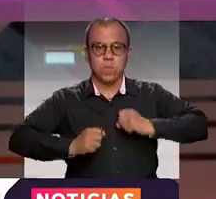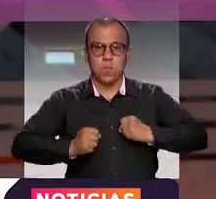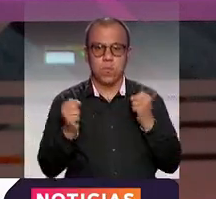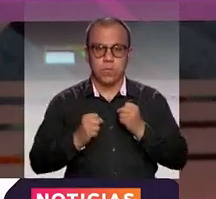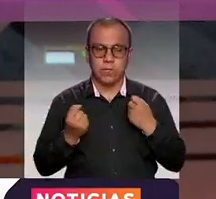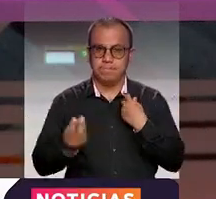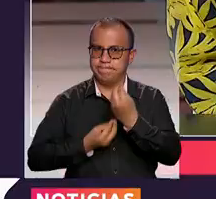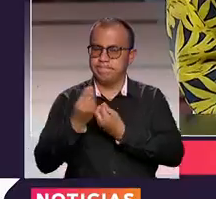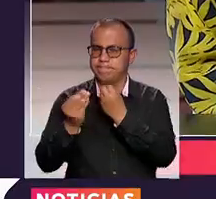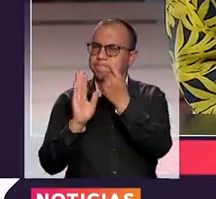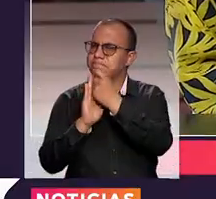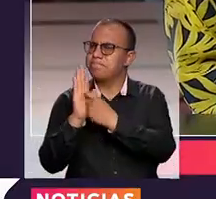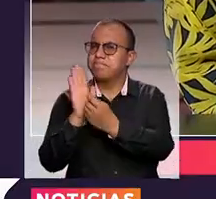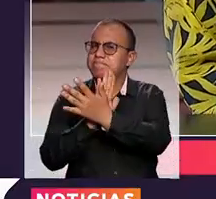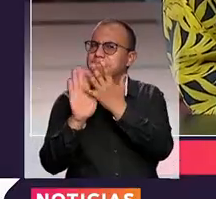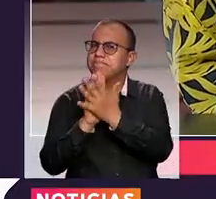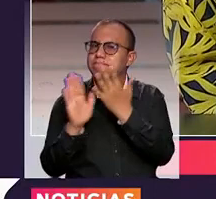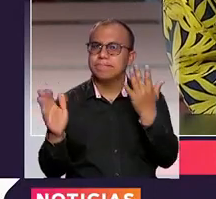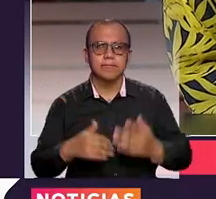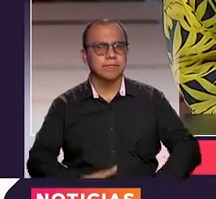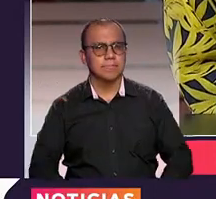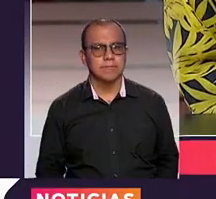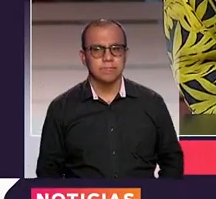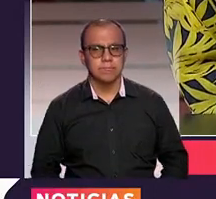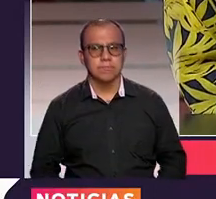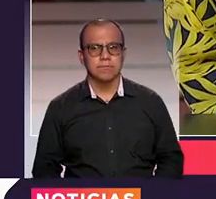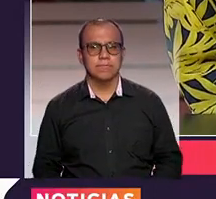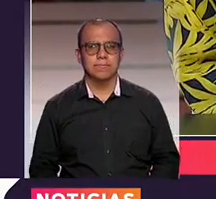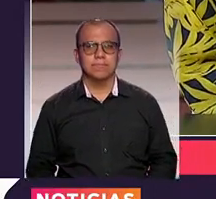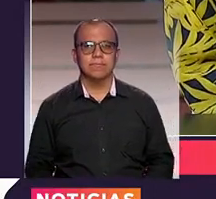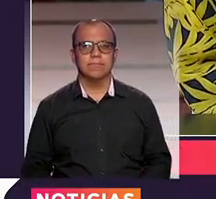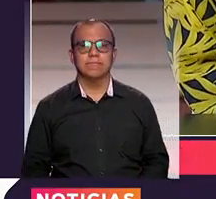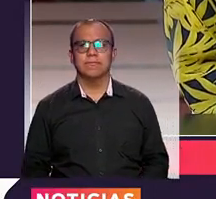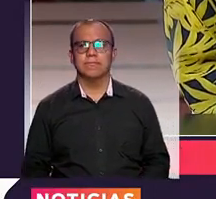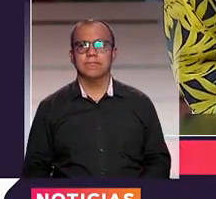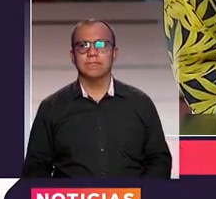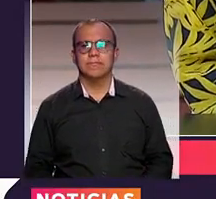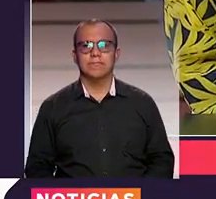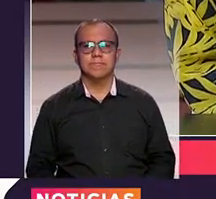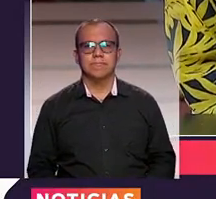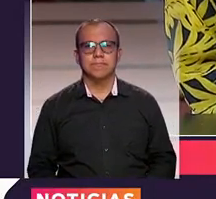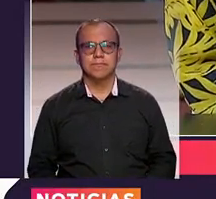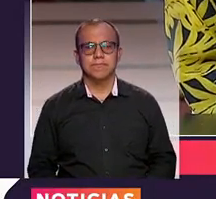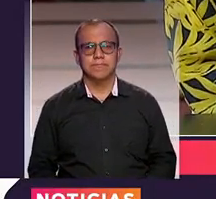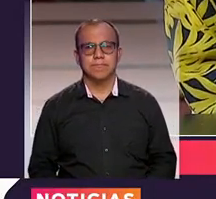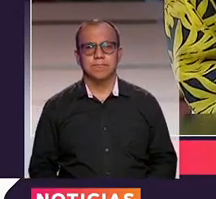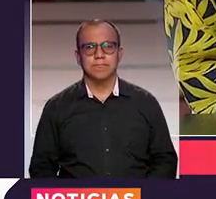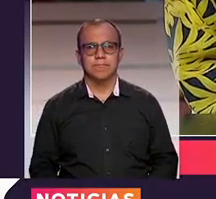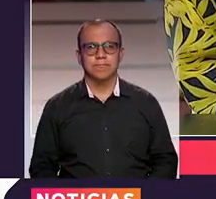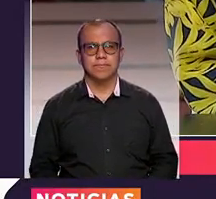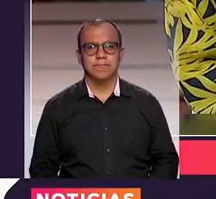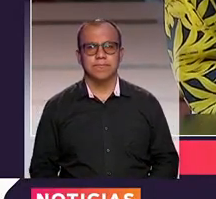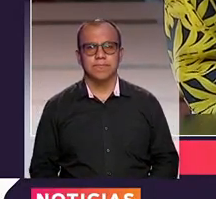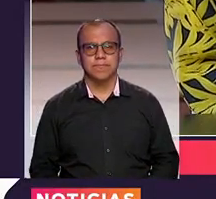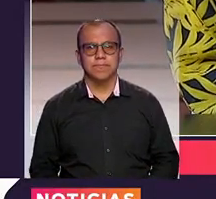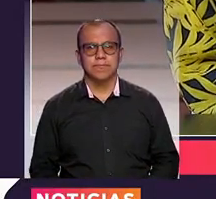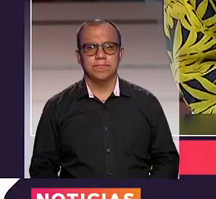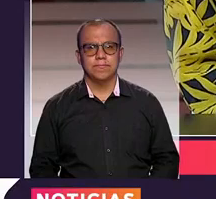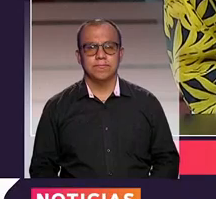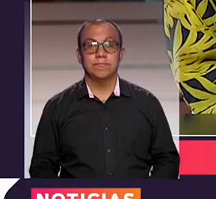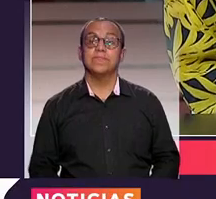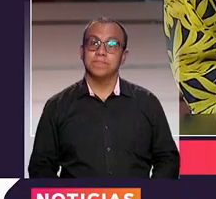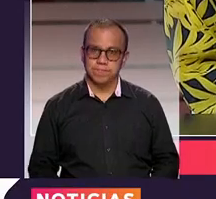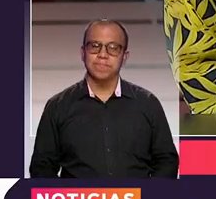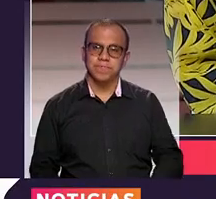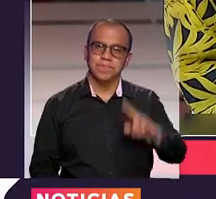Miguel, detalles de esta jornada. Se escucha, arriba los que luchan. ¿Qué